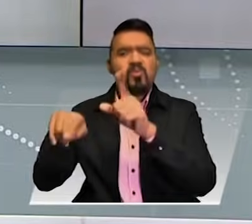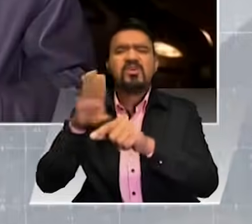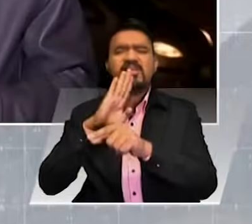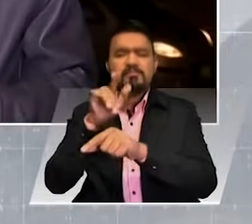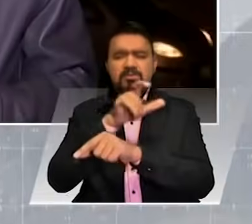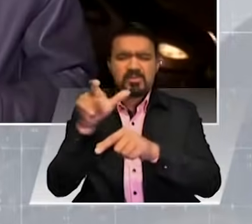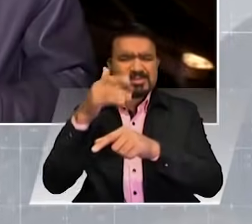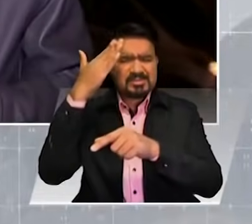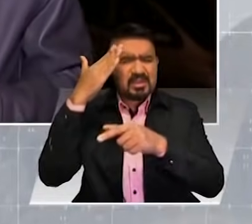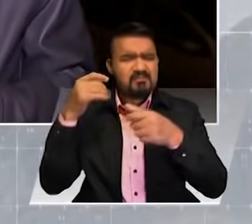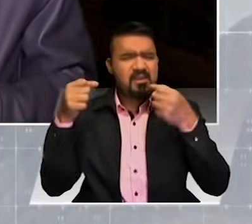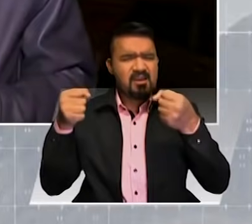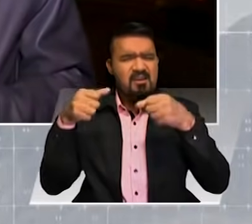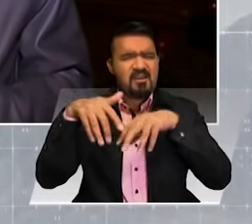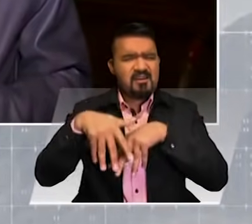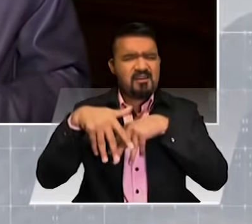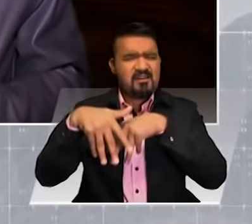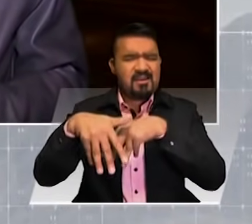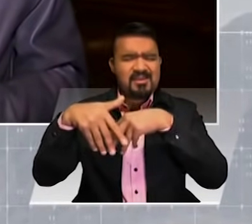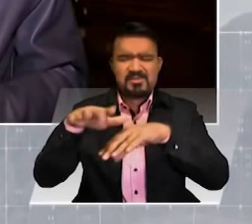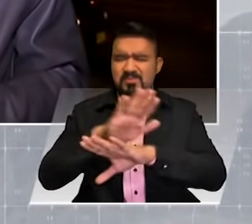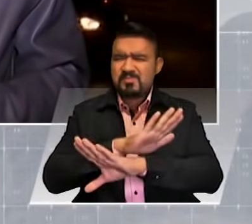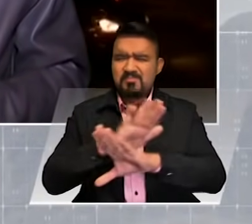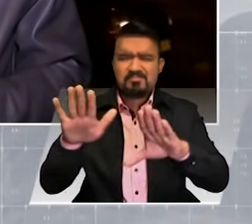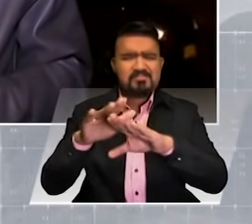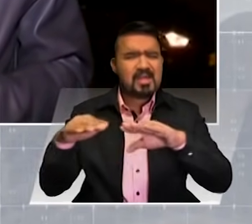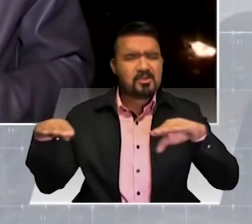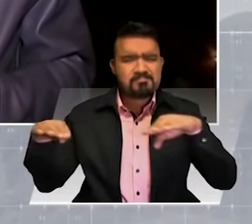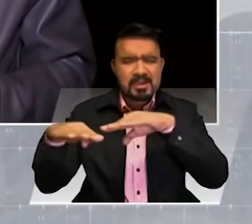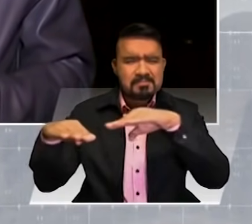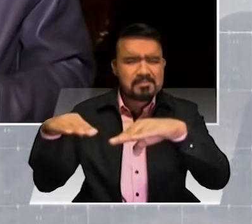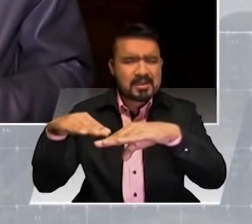buenas noches. ¿Y qué está pasando hasta ahora? Lo escuchamos.